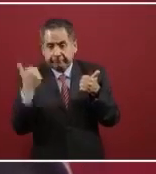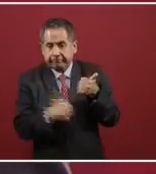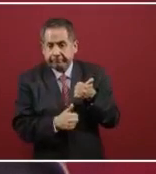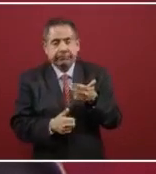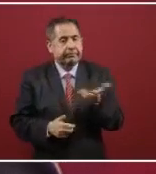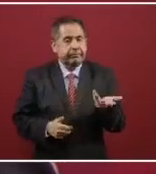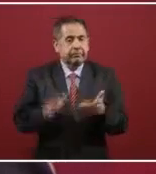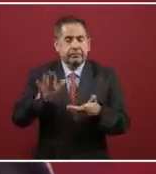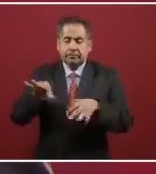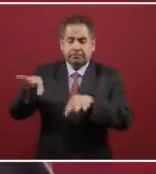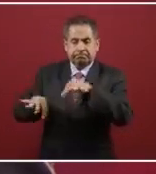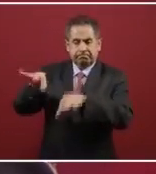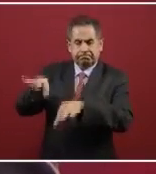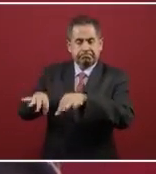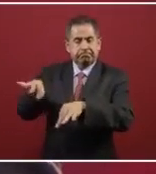de títere.